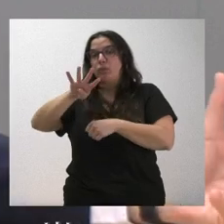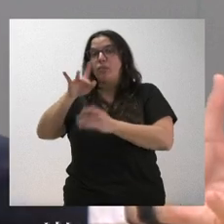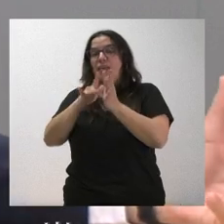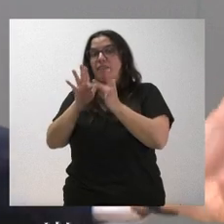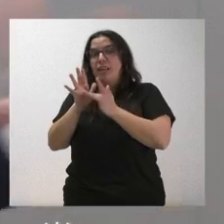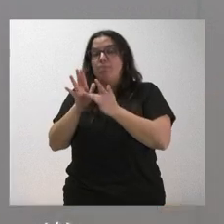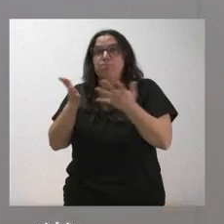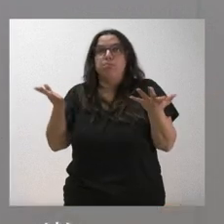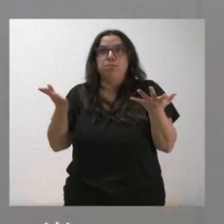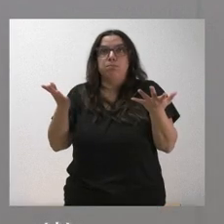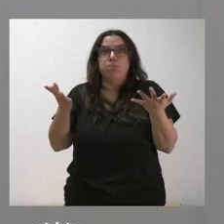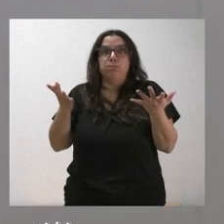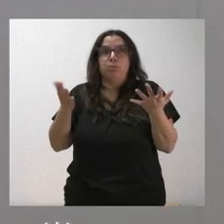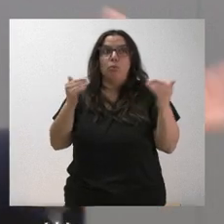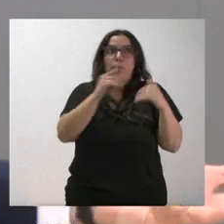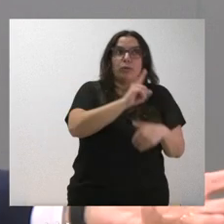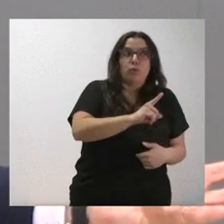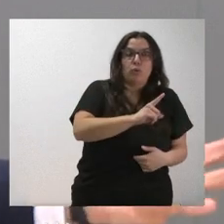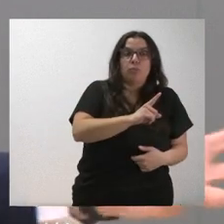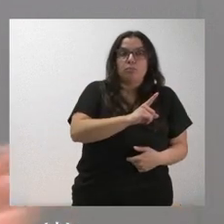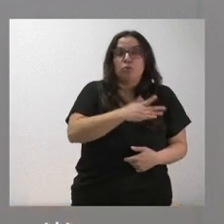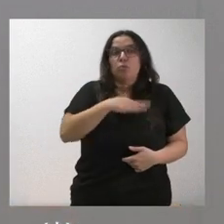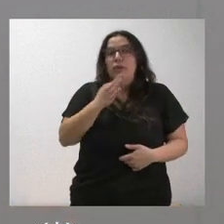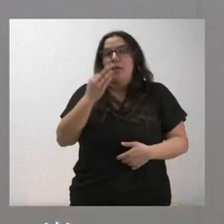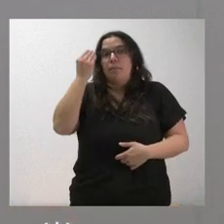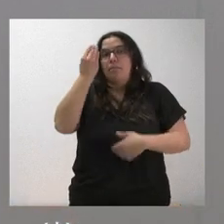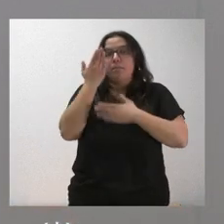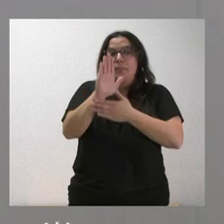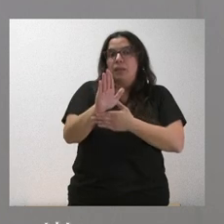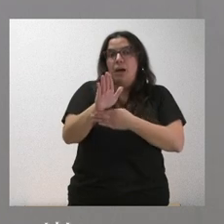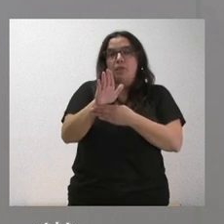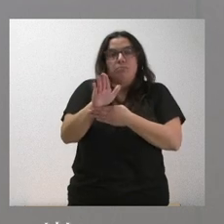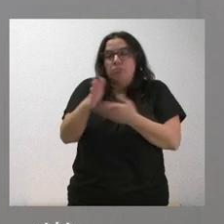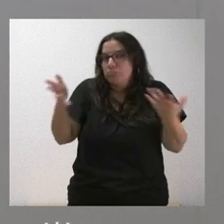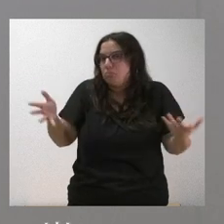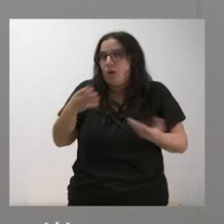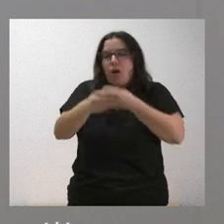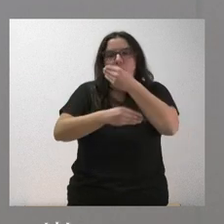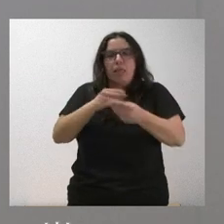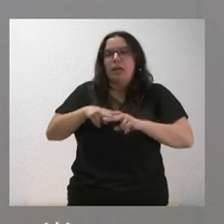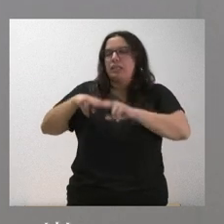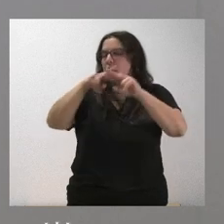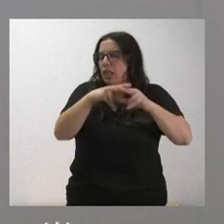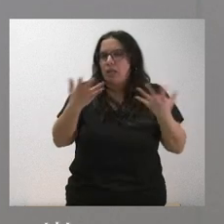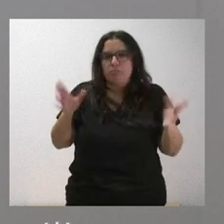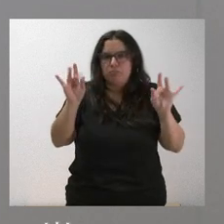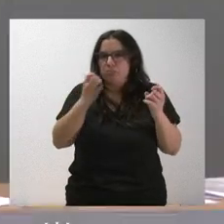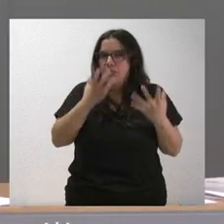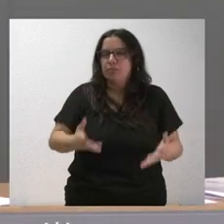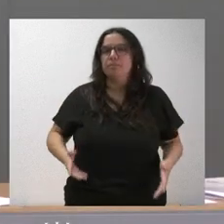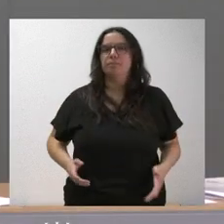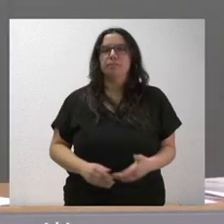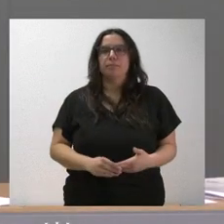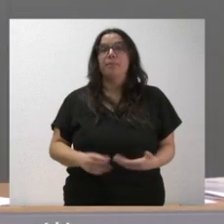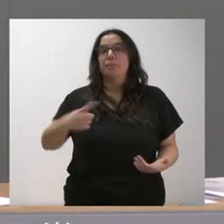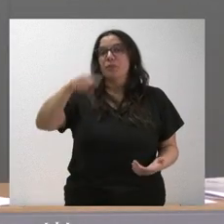ese día en vez del jueves Santo lo puede plantear en el ámbito que corresponde y puede ser analizado dentro de ese contexto saben